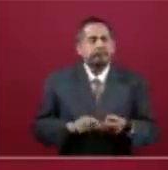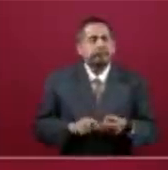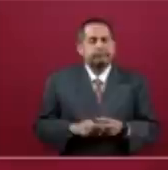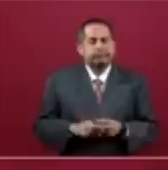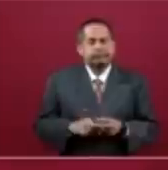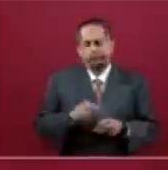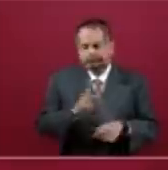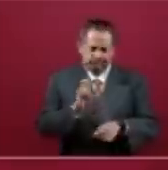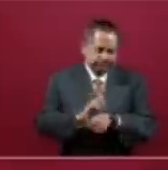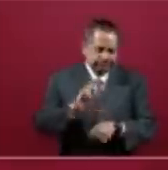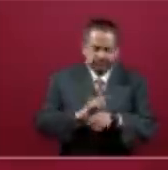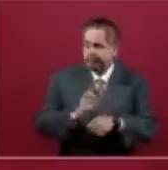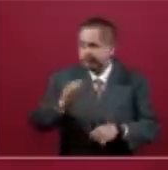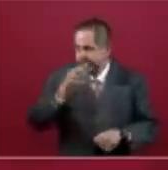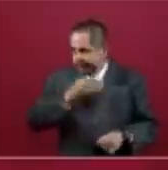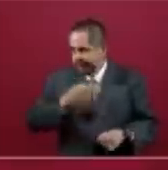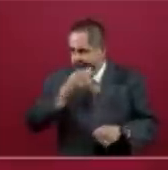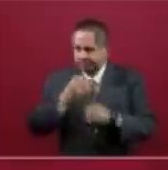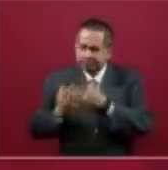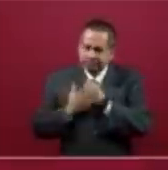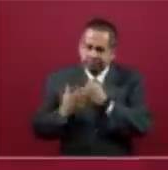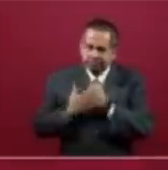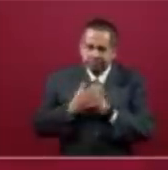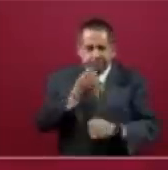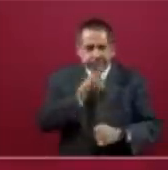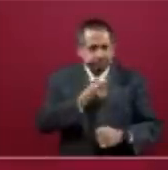eso diario.